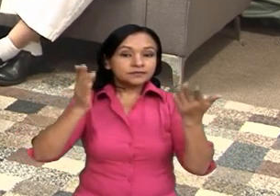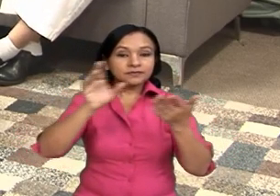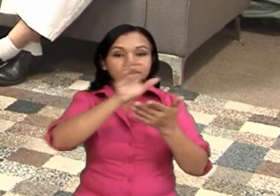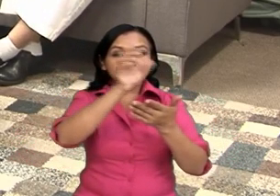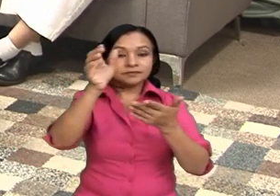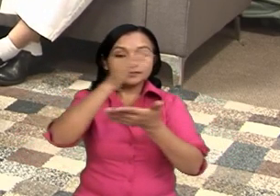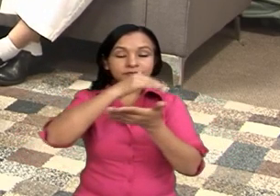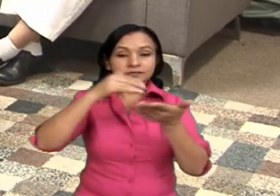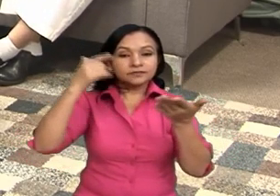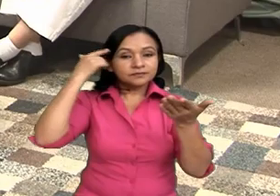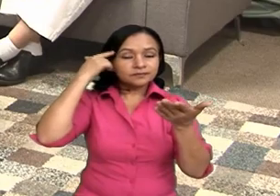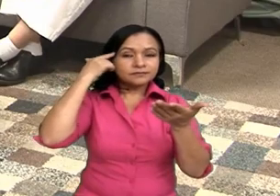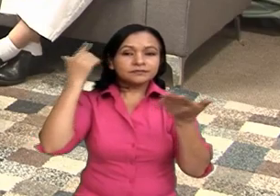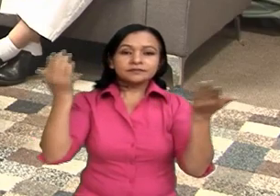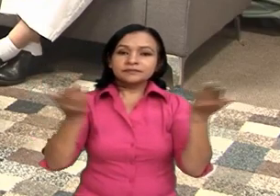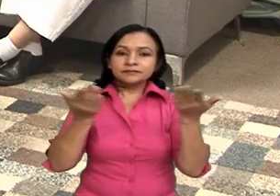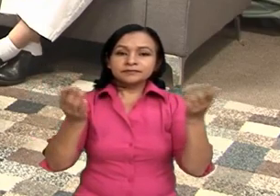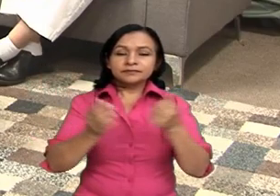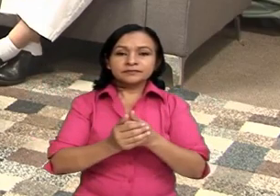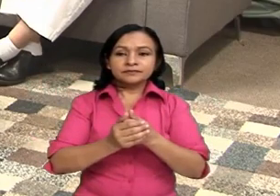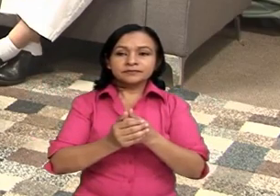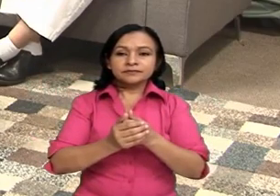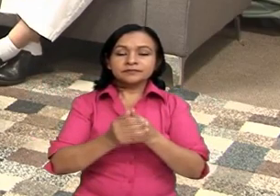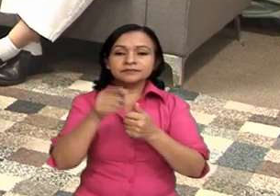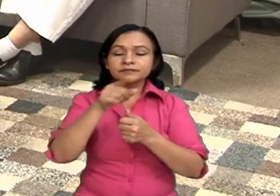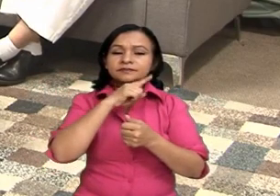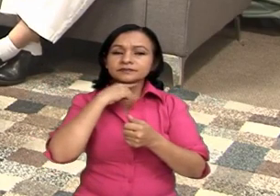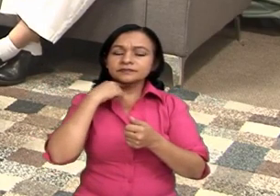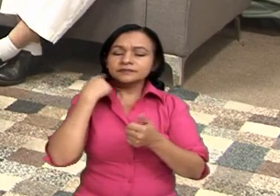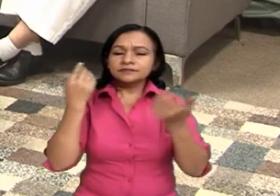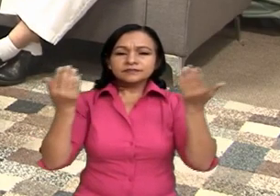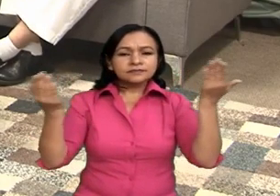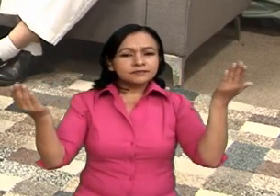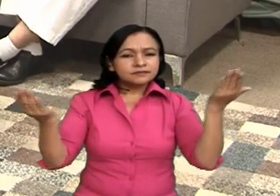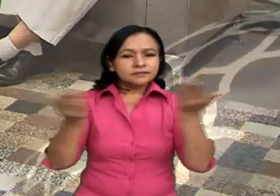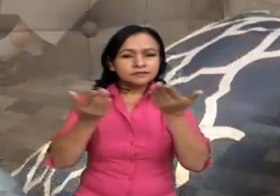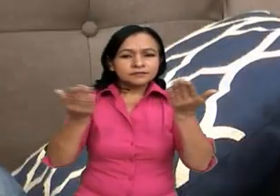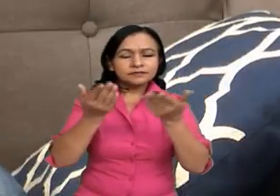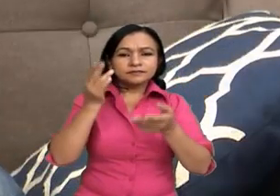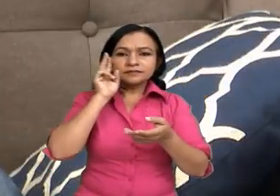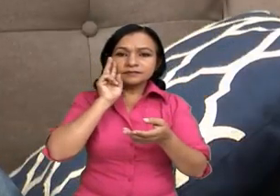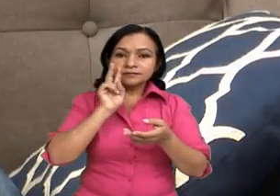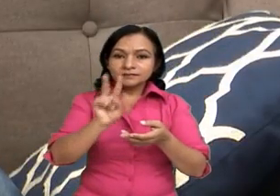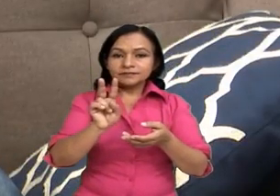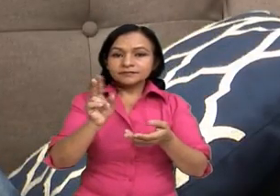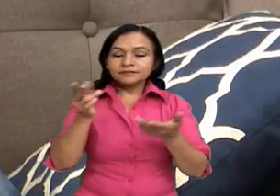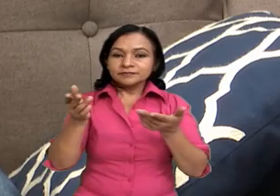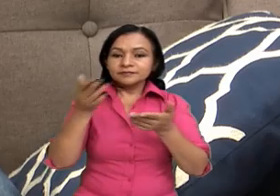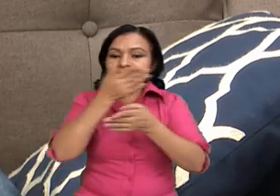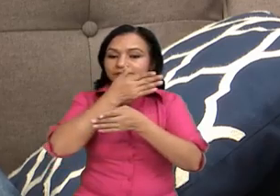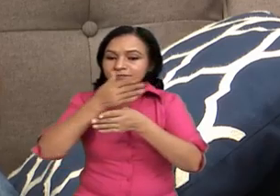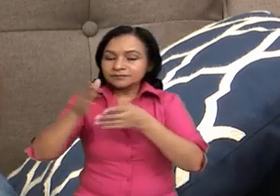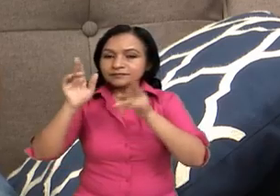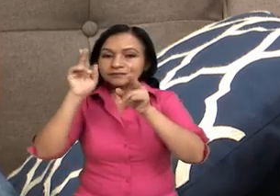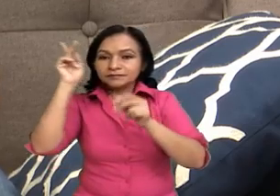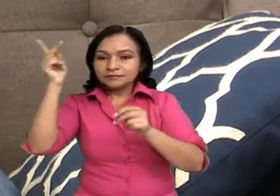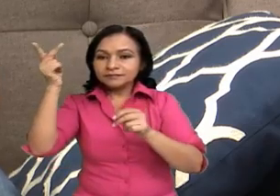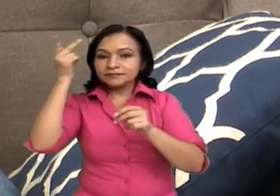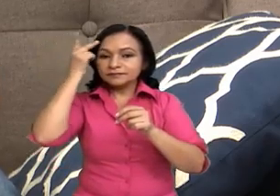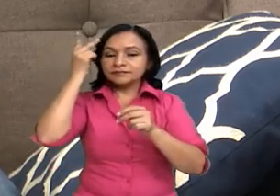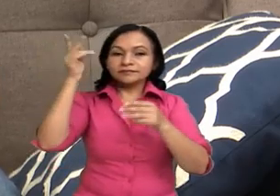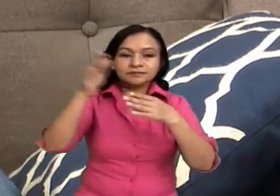centros de pensamiento alternativo. Dentro de esa realidad, ¿cómo se enmarca, olvidando ya las políticas, los